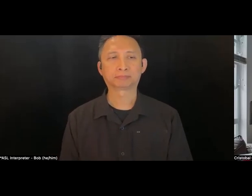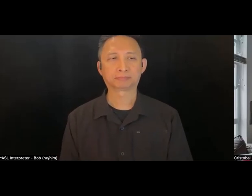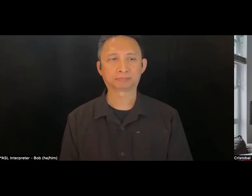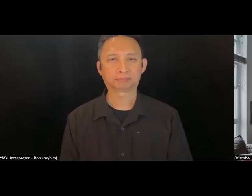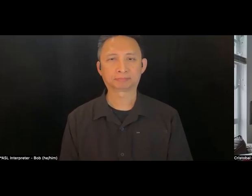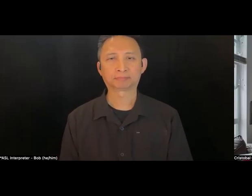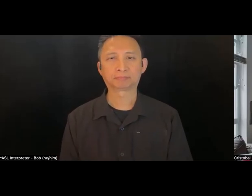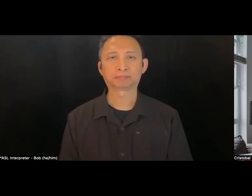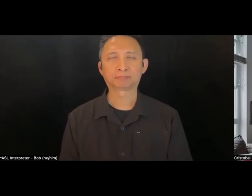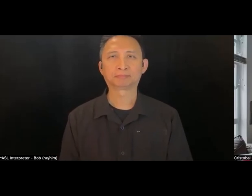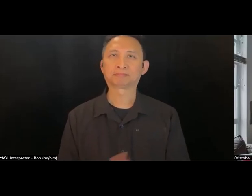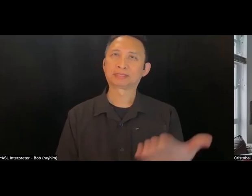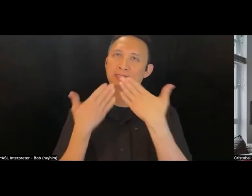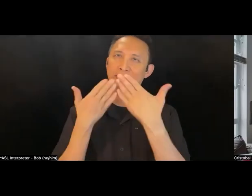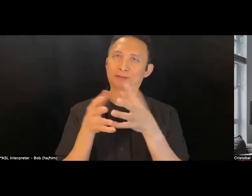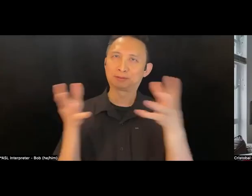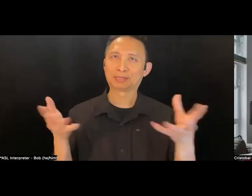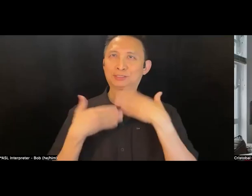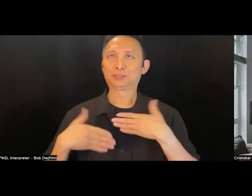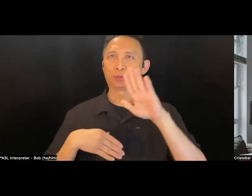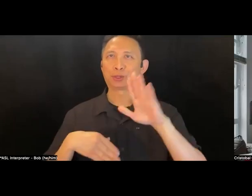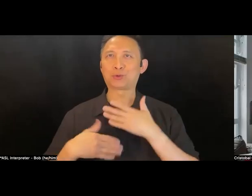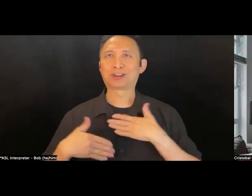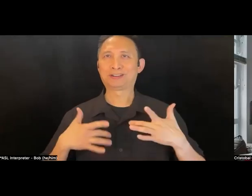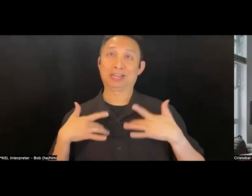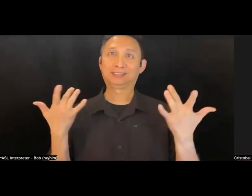técnico. Thank you very much and have a great event. Gracias.